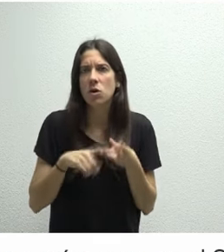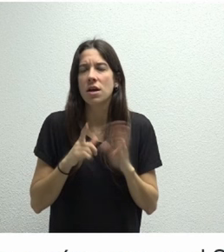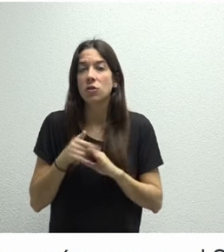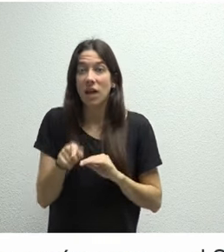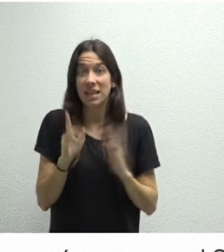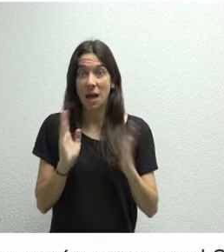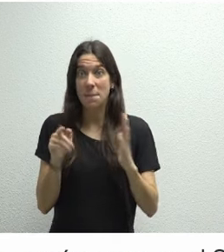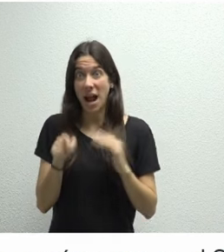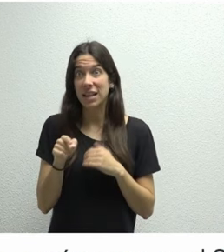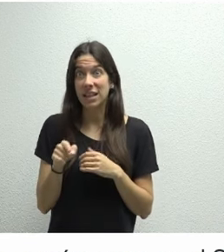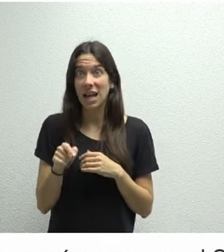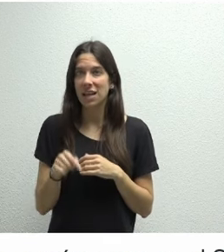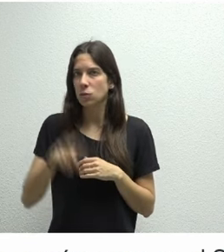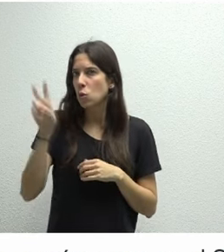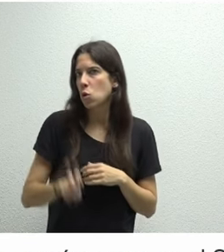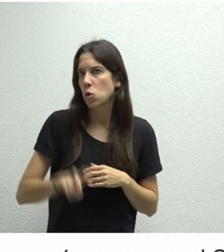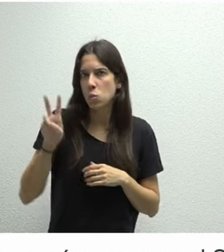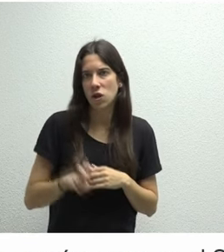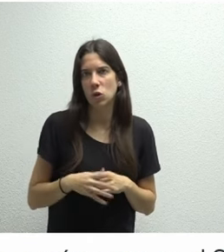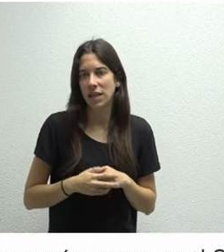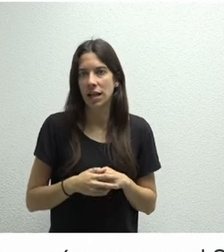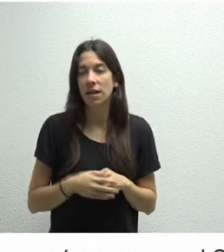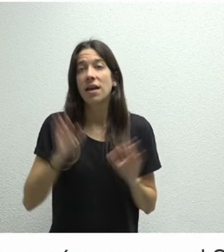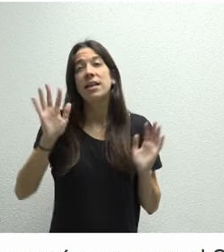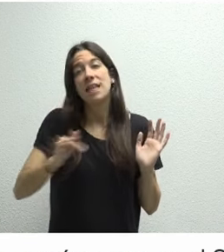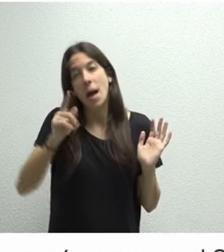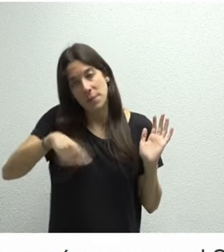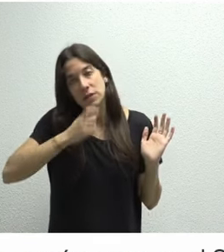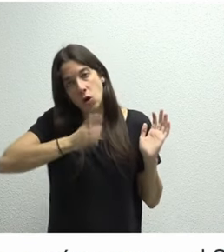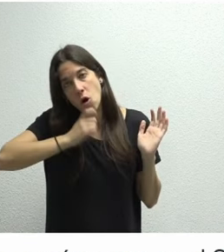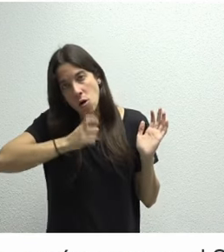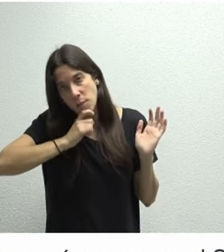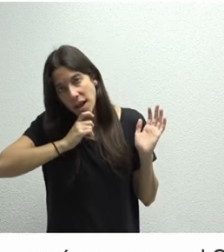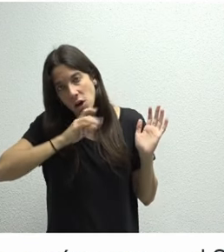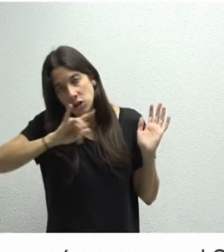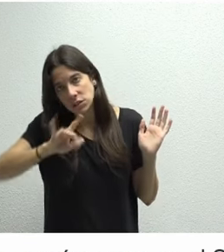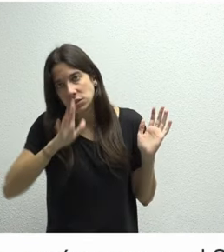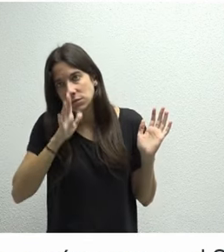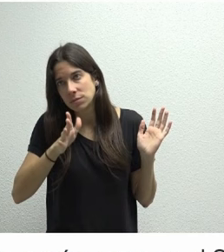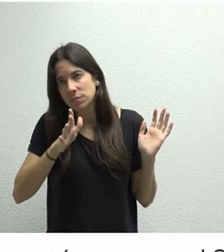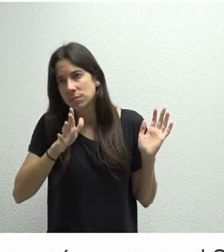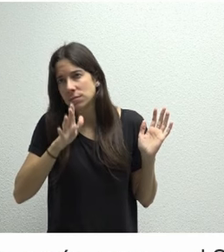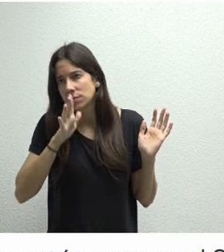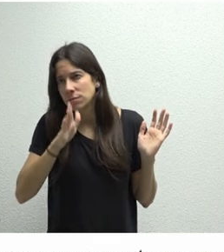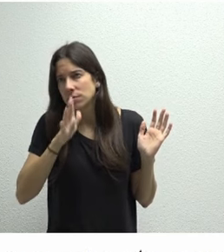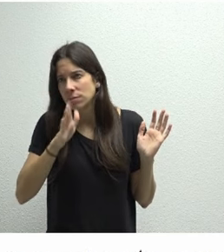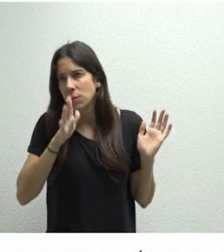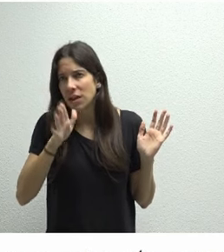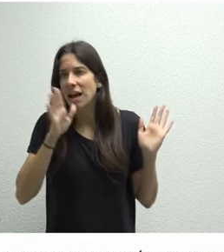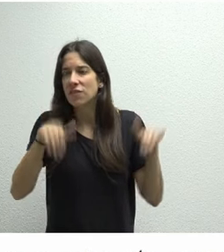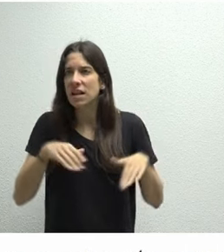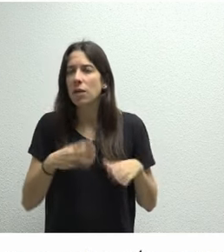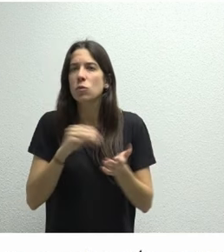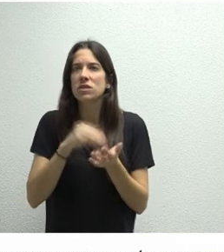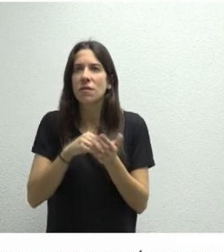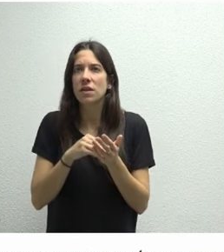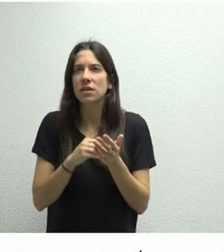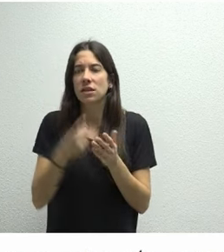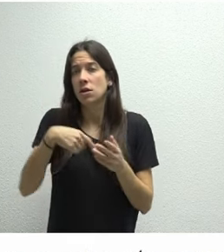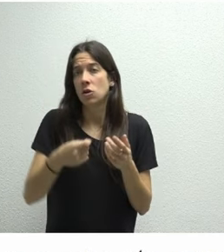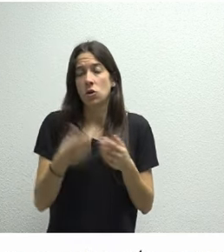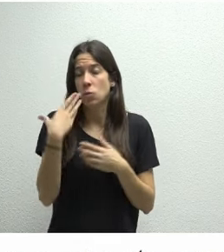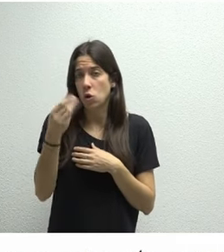es muy útil es muy complejo porque a fuerza de de tantos años Ya nos entendemos pero los idiomas son